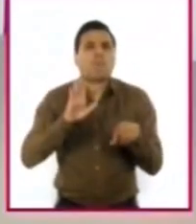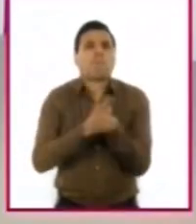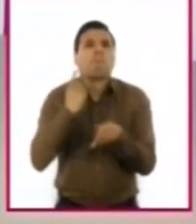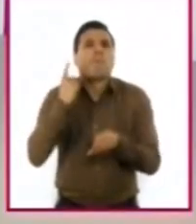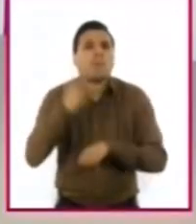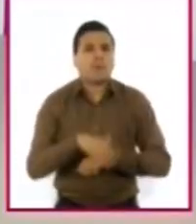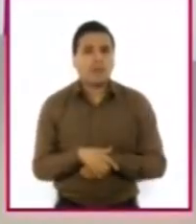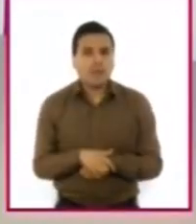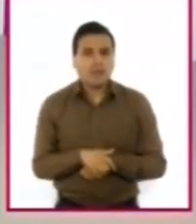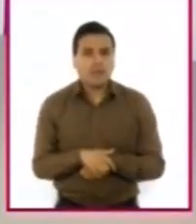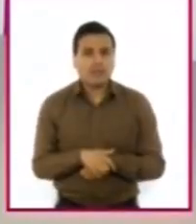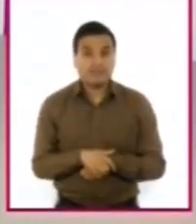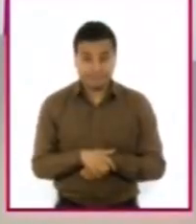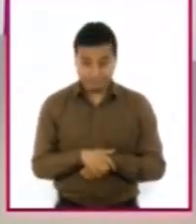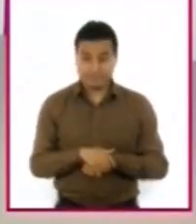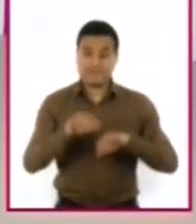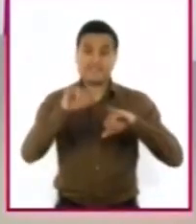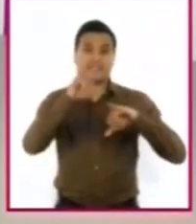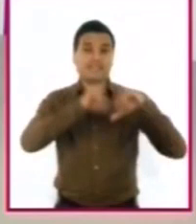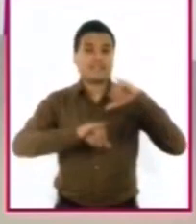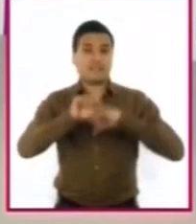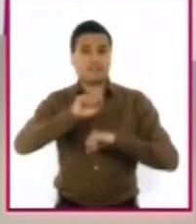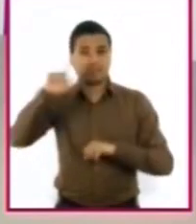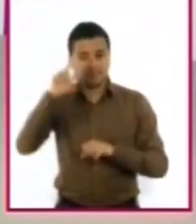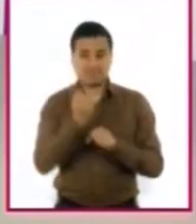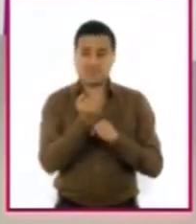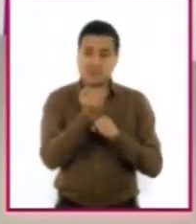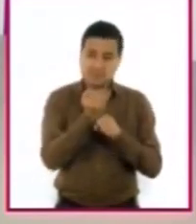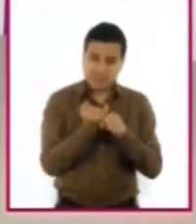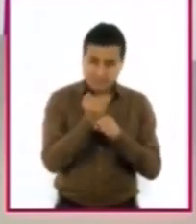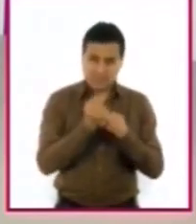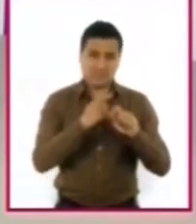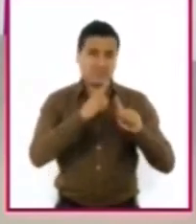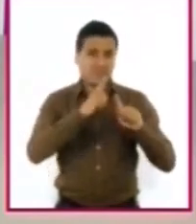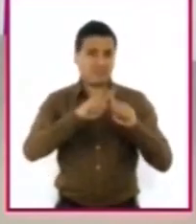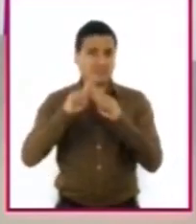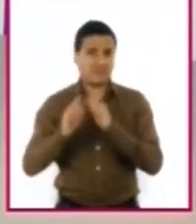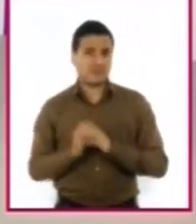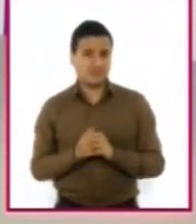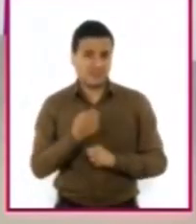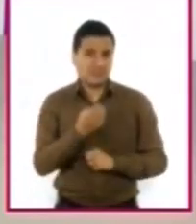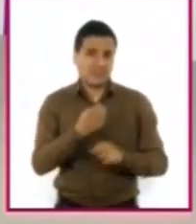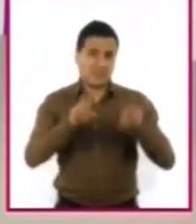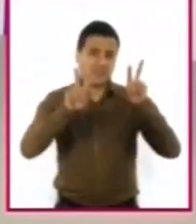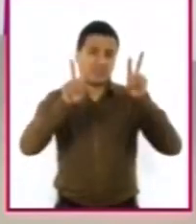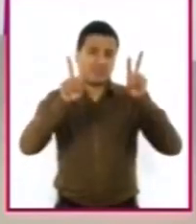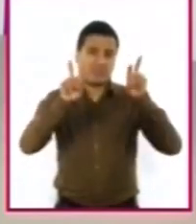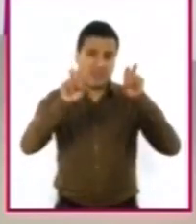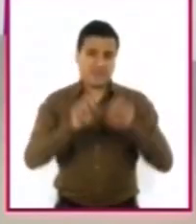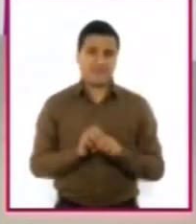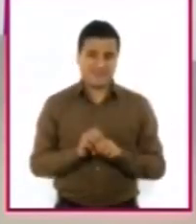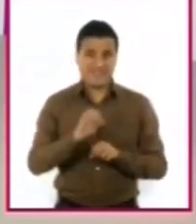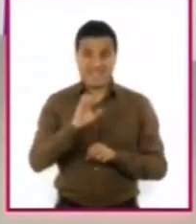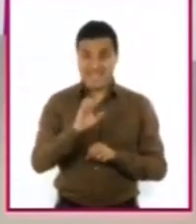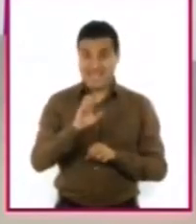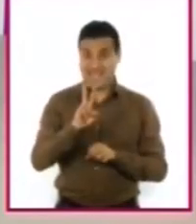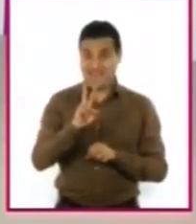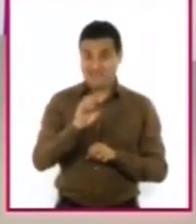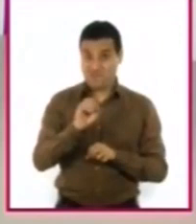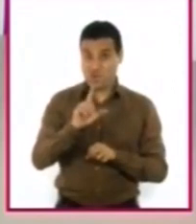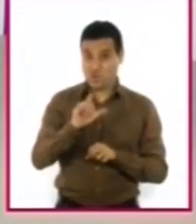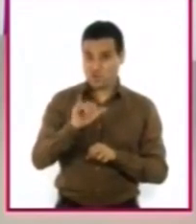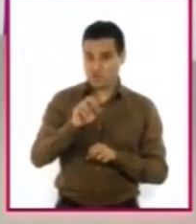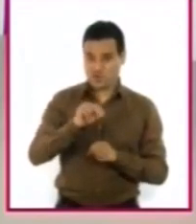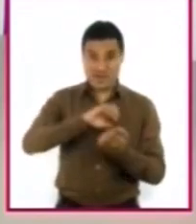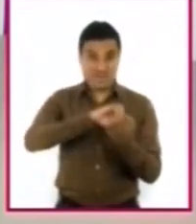Han sido muchos científicos los que han establecido sus propias ideas respecto al tema de evolución. El día de hoy hablaremos de dos personajes que dejaron